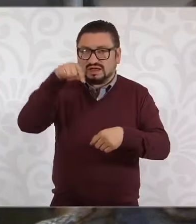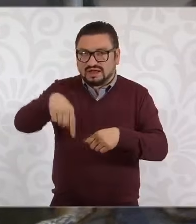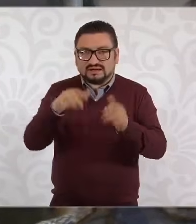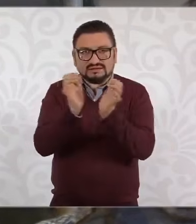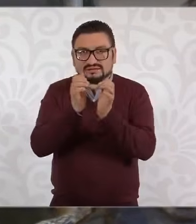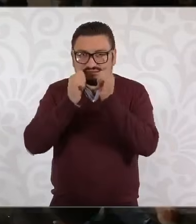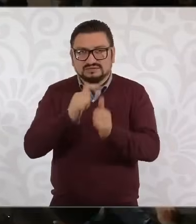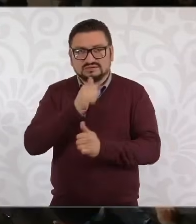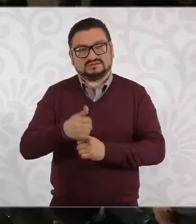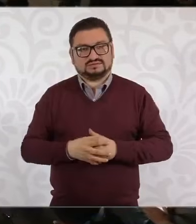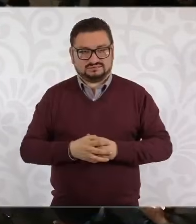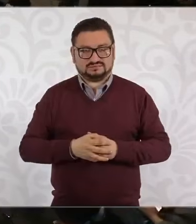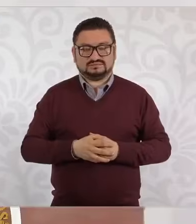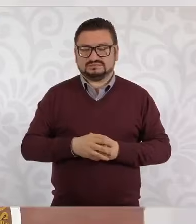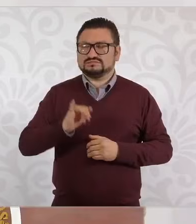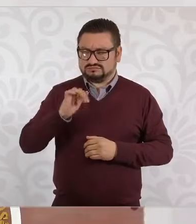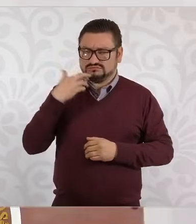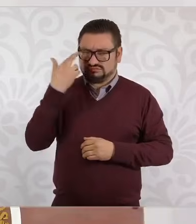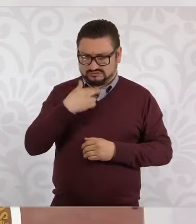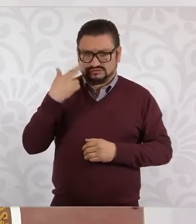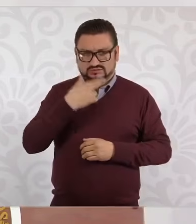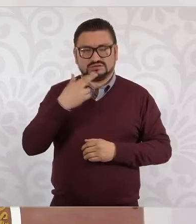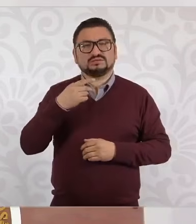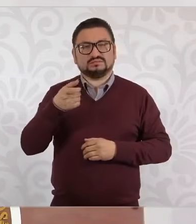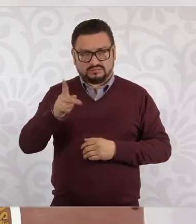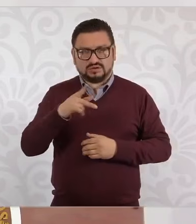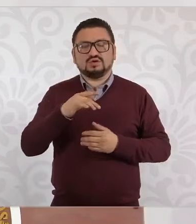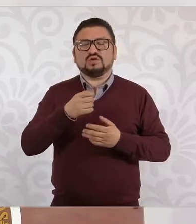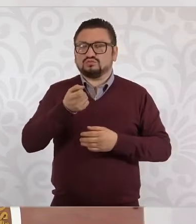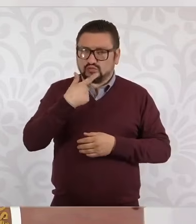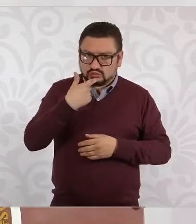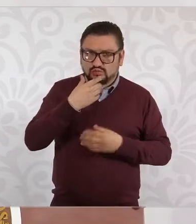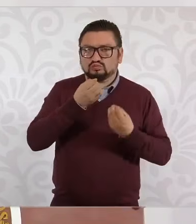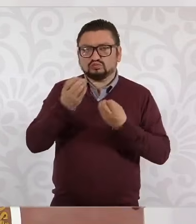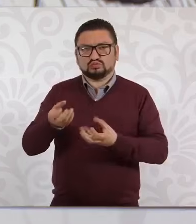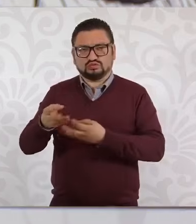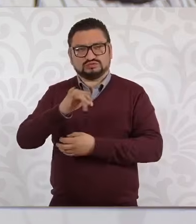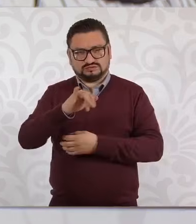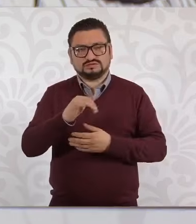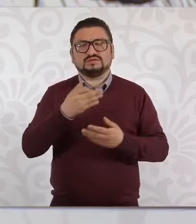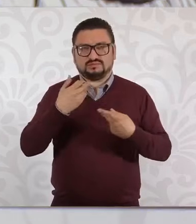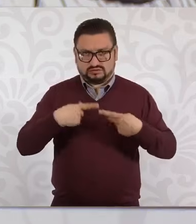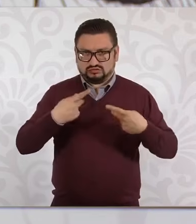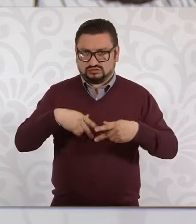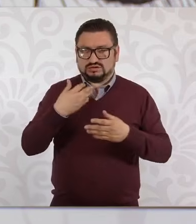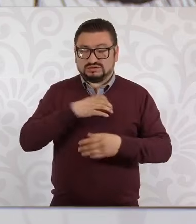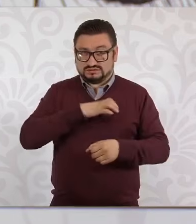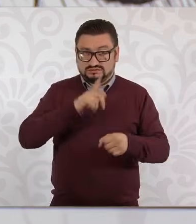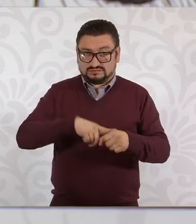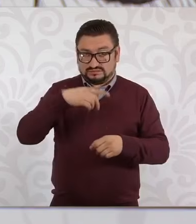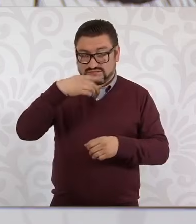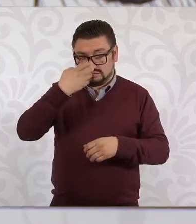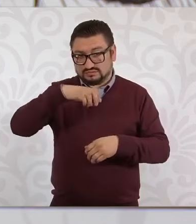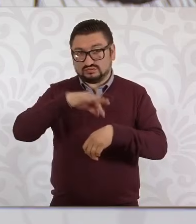ese paciente. Lo revisamos, pero está llegando medicamentos en las rutas de la salud y si hacen falta especialistas, lo revisamos.